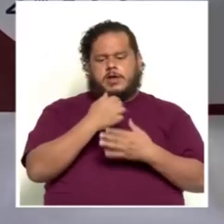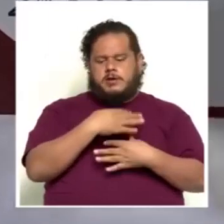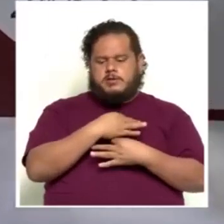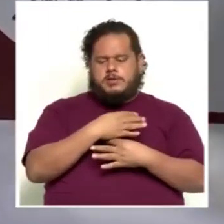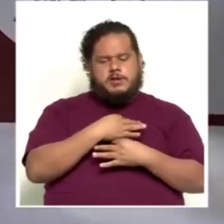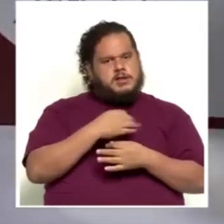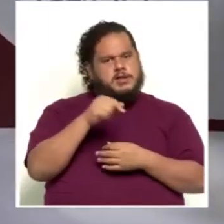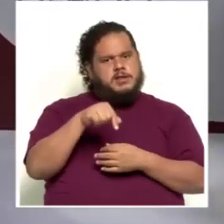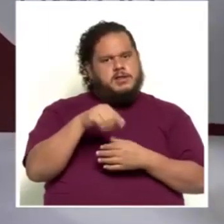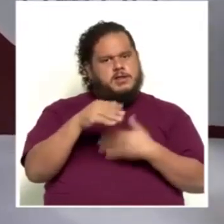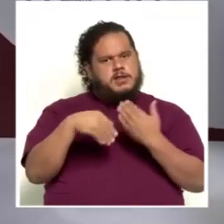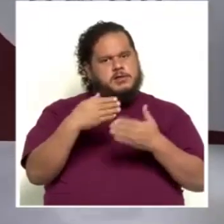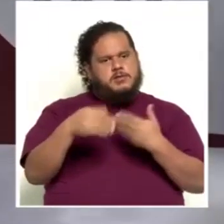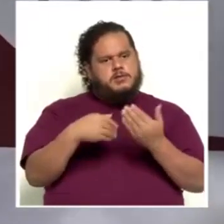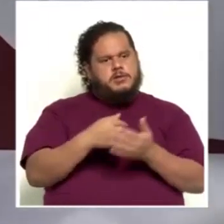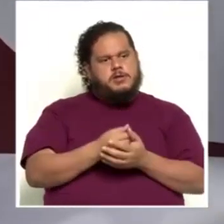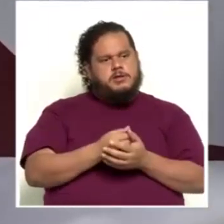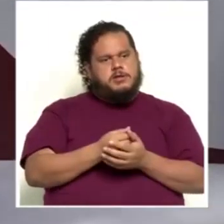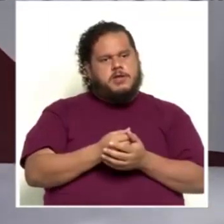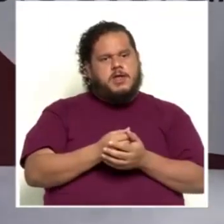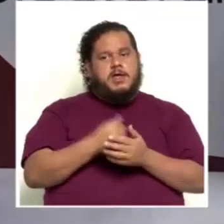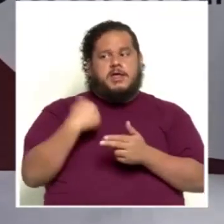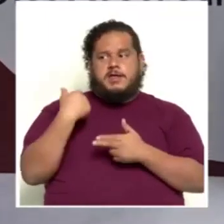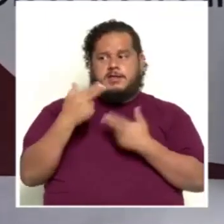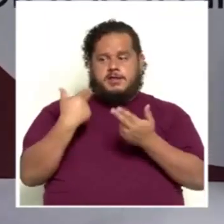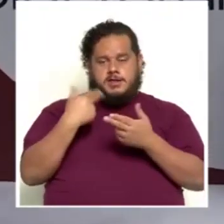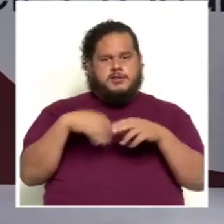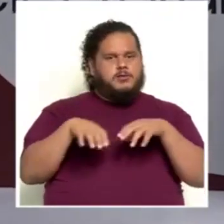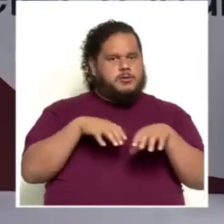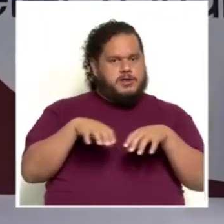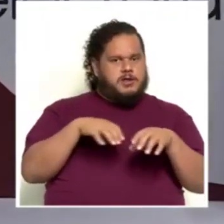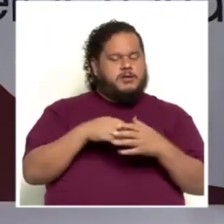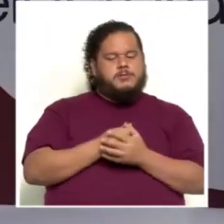interesante de estos procesos es que es historia en acción.